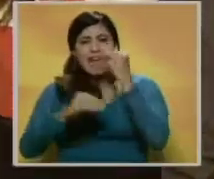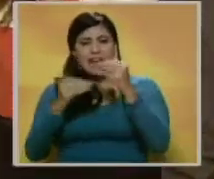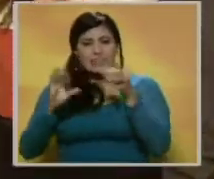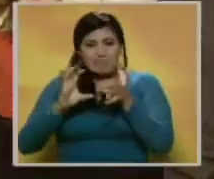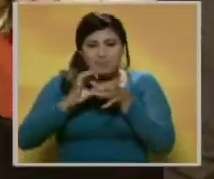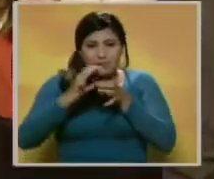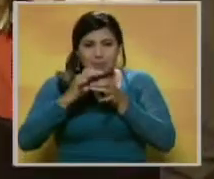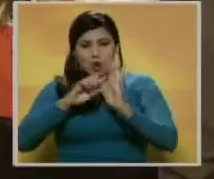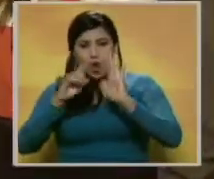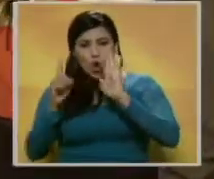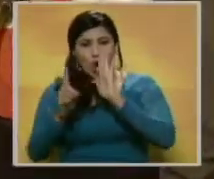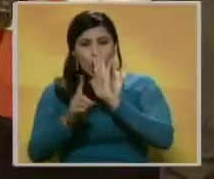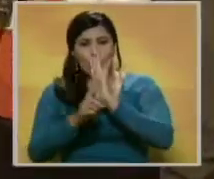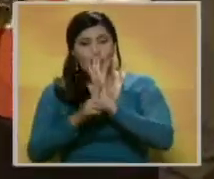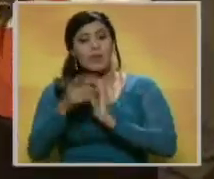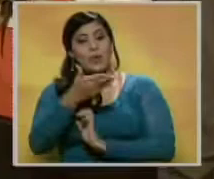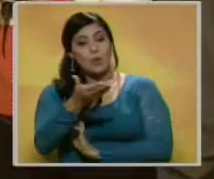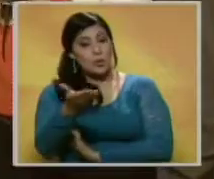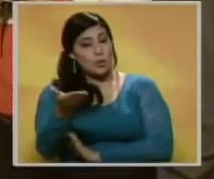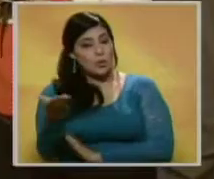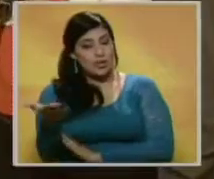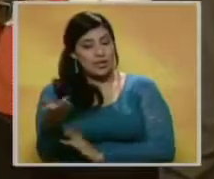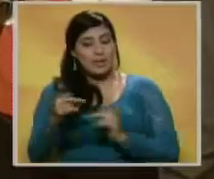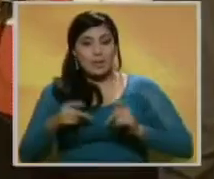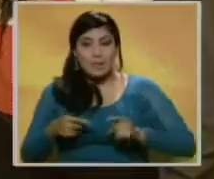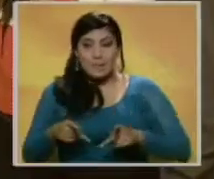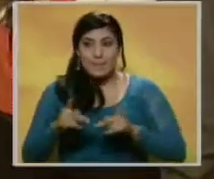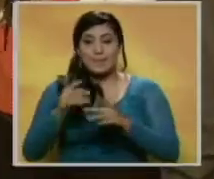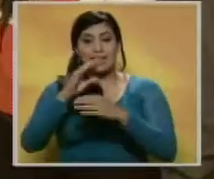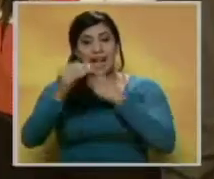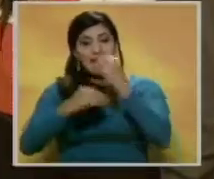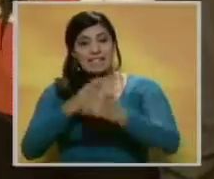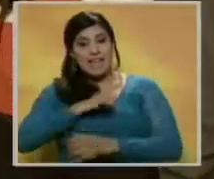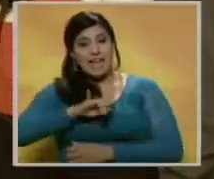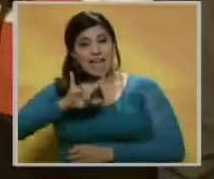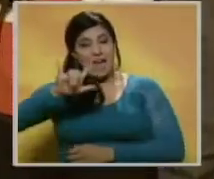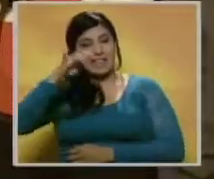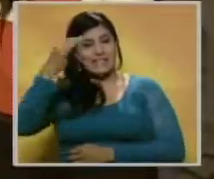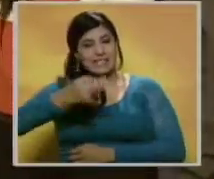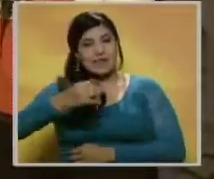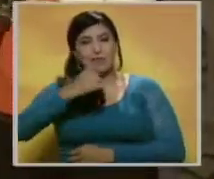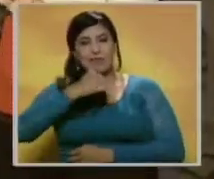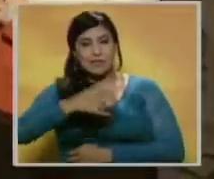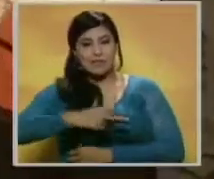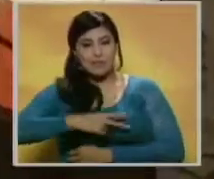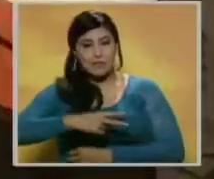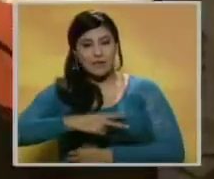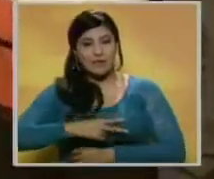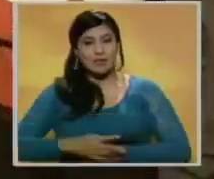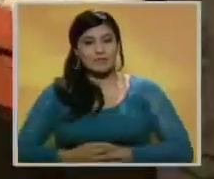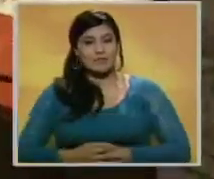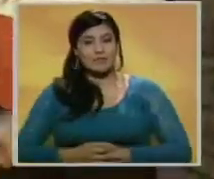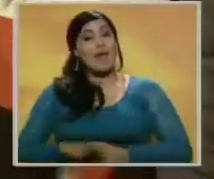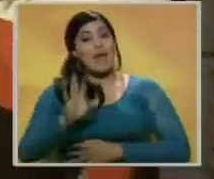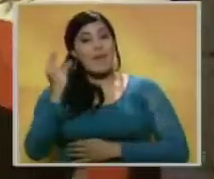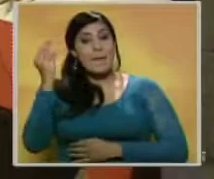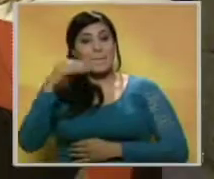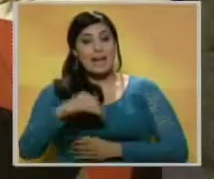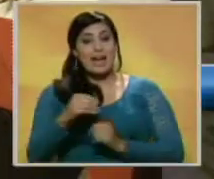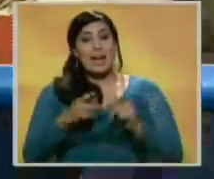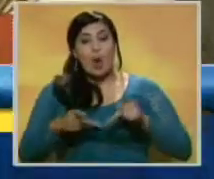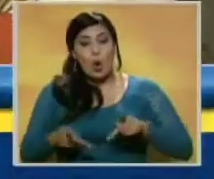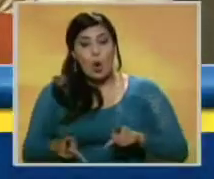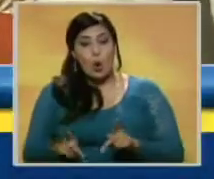engranaje sea completo y ustedes nos privilegien con ese cariño que le tienen siempre a Noticiero Venevisión. Además que esta oportunidad